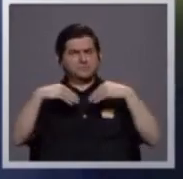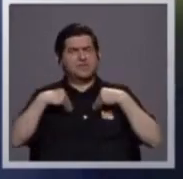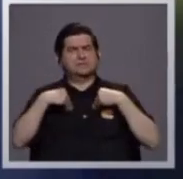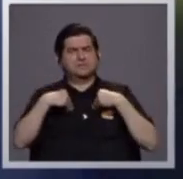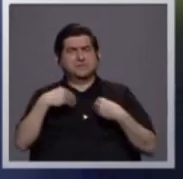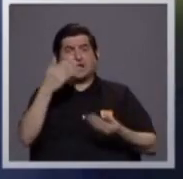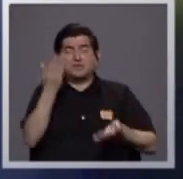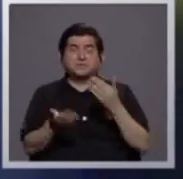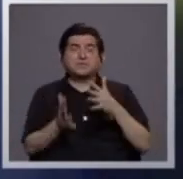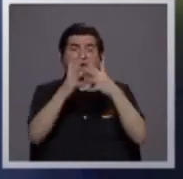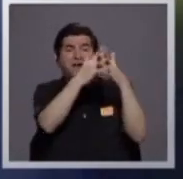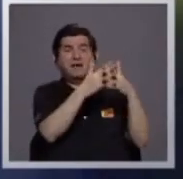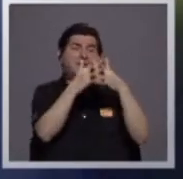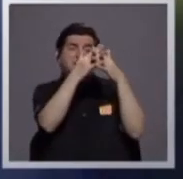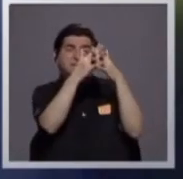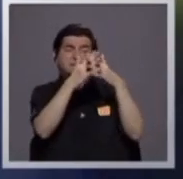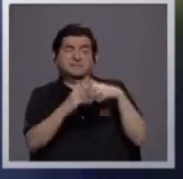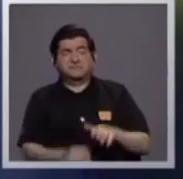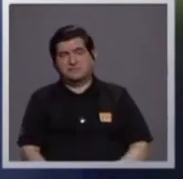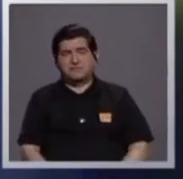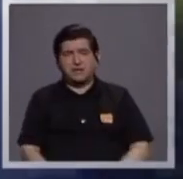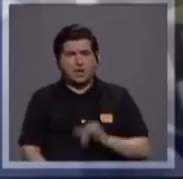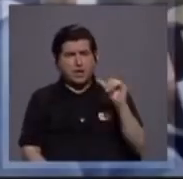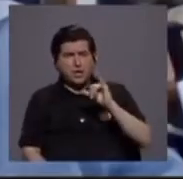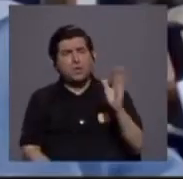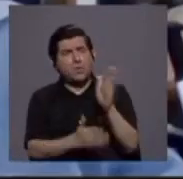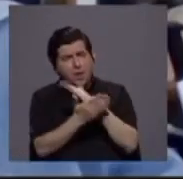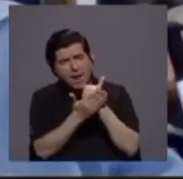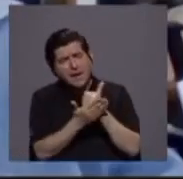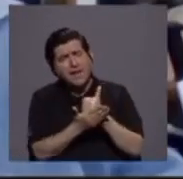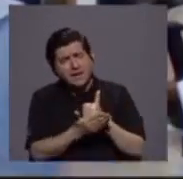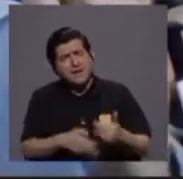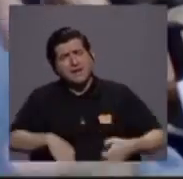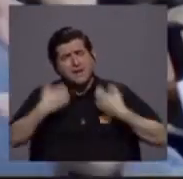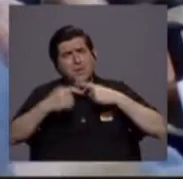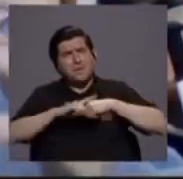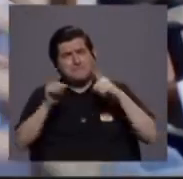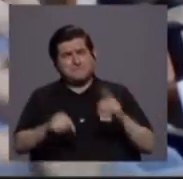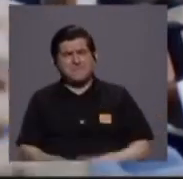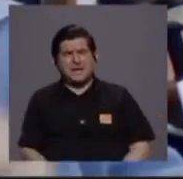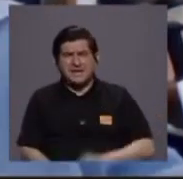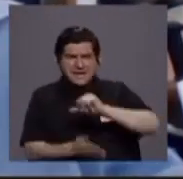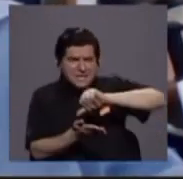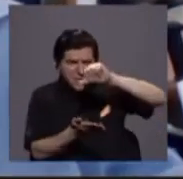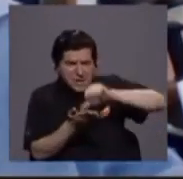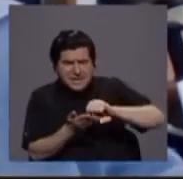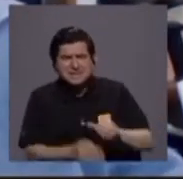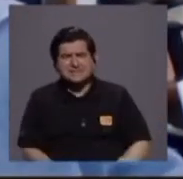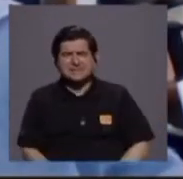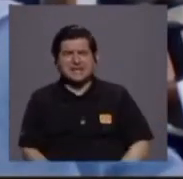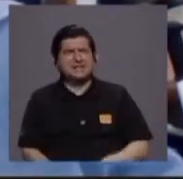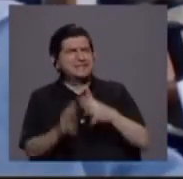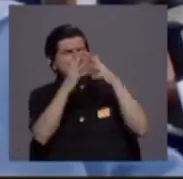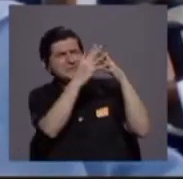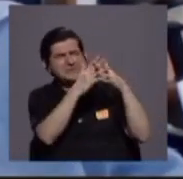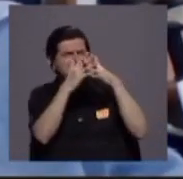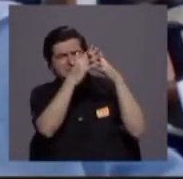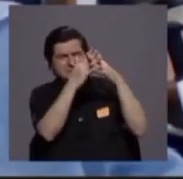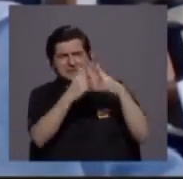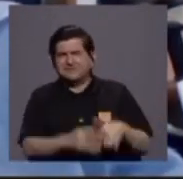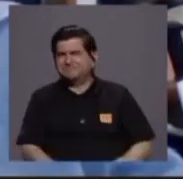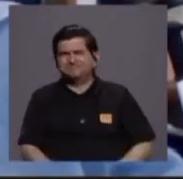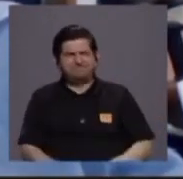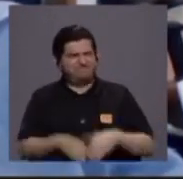lo que sería en Estados Unidos, donde también hay algo, pero digamos el hardcore de la academia gringa todavía está